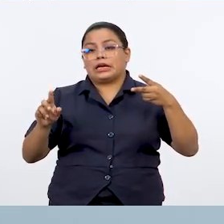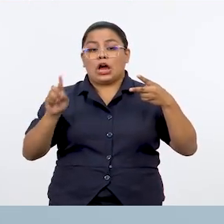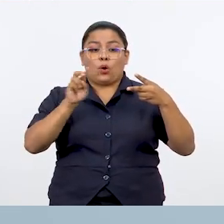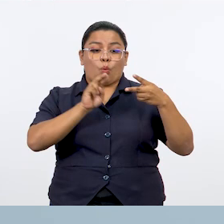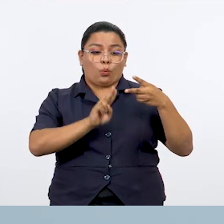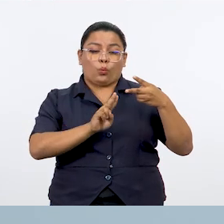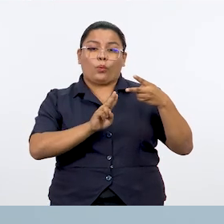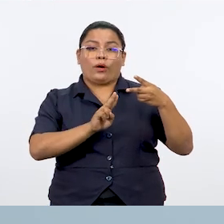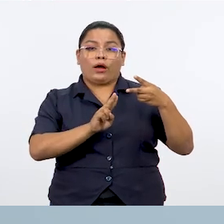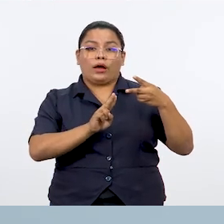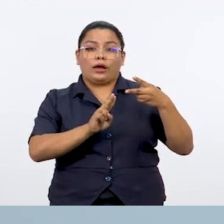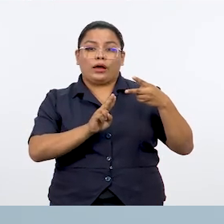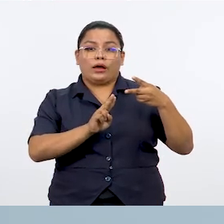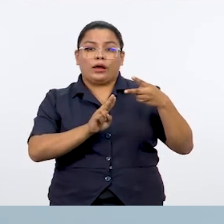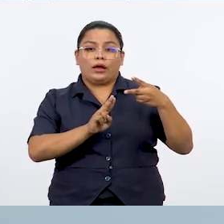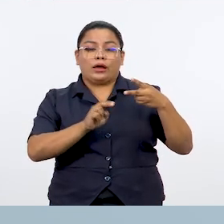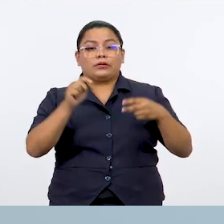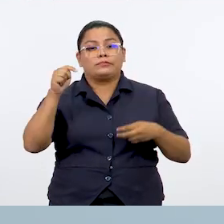unidad? Pues en este caso